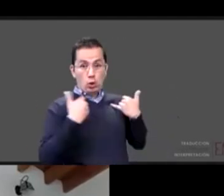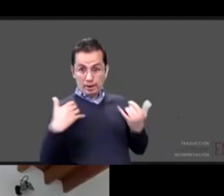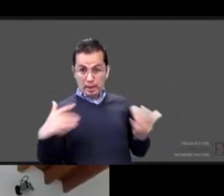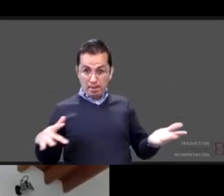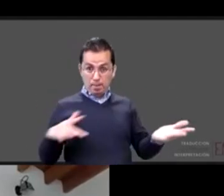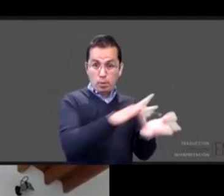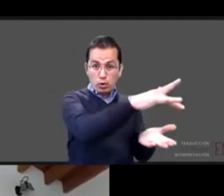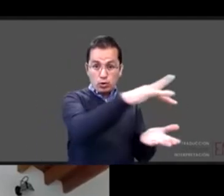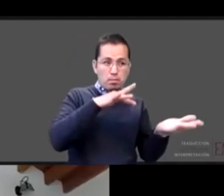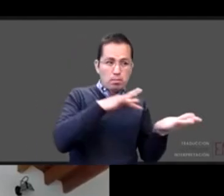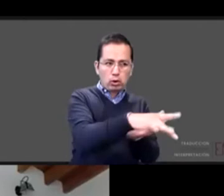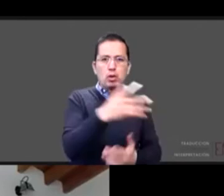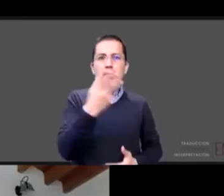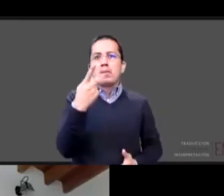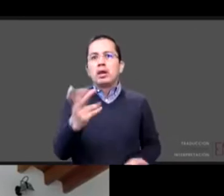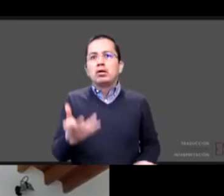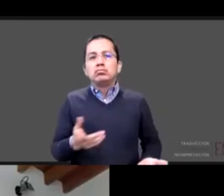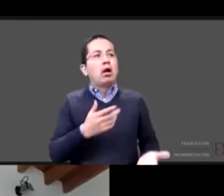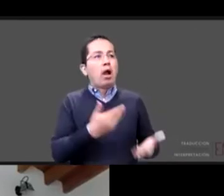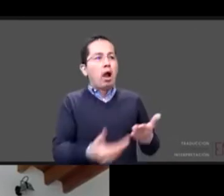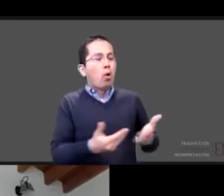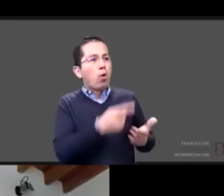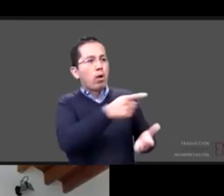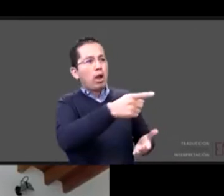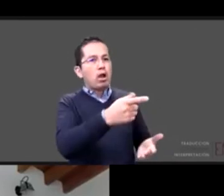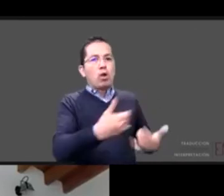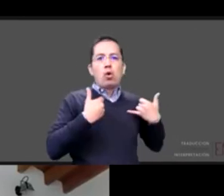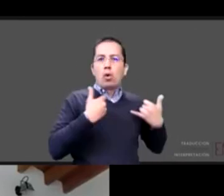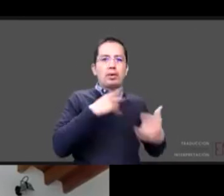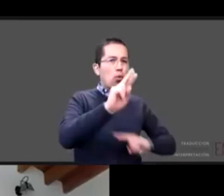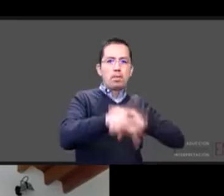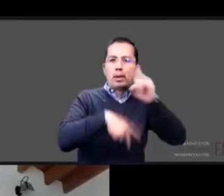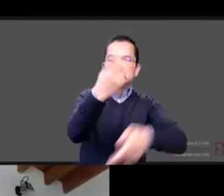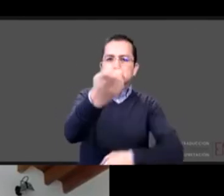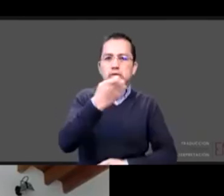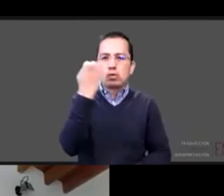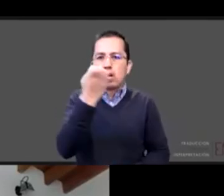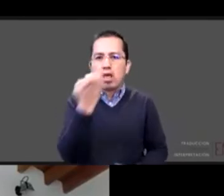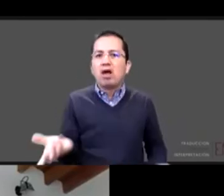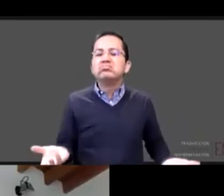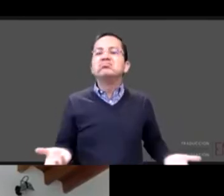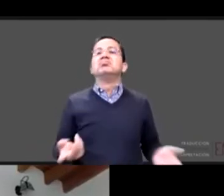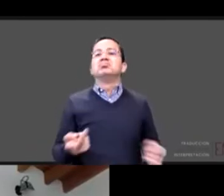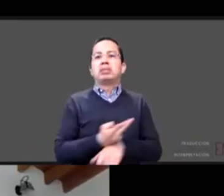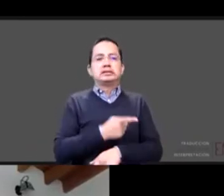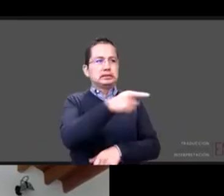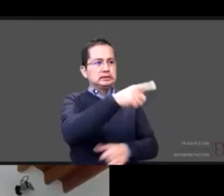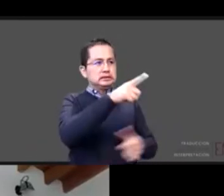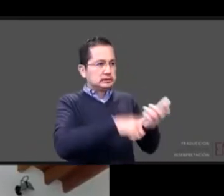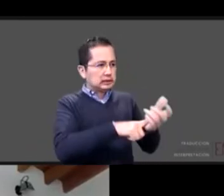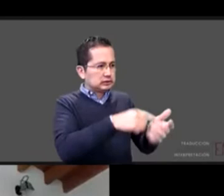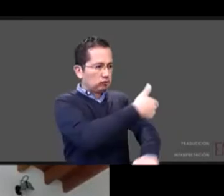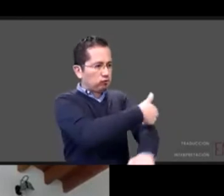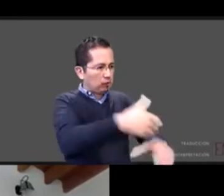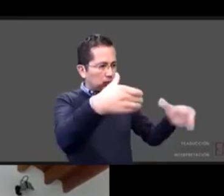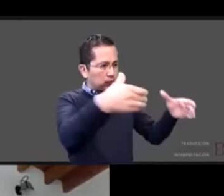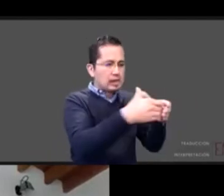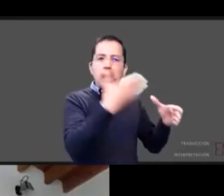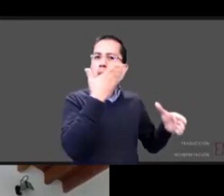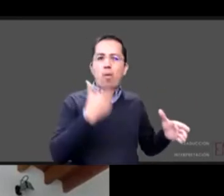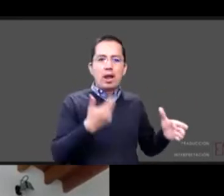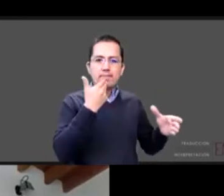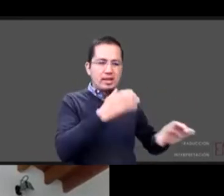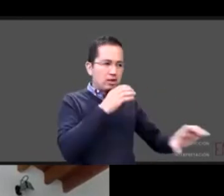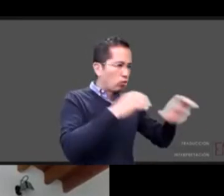están yendo a la escuela, quizás la familia está perdiendo el apoyo y la comunicación, puedan encontrar otros espacios